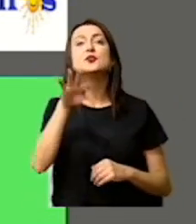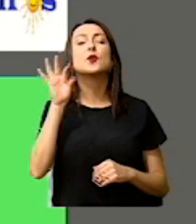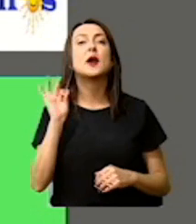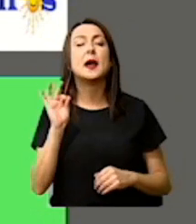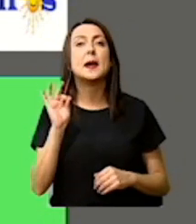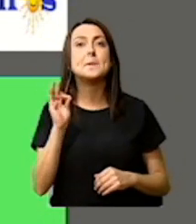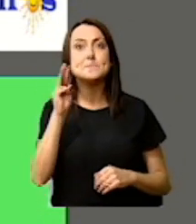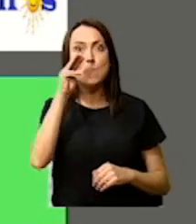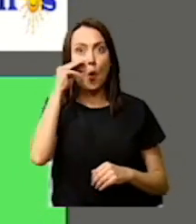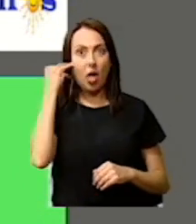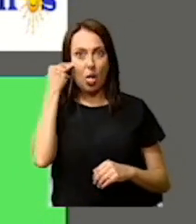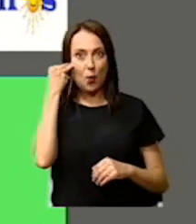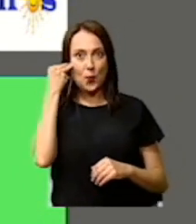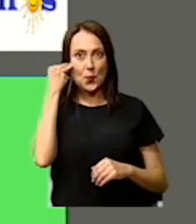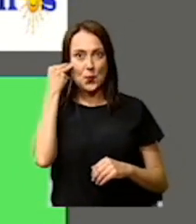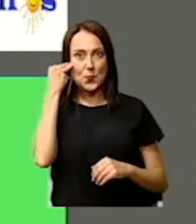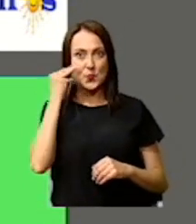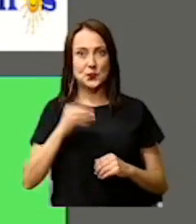Escojamos el morado.